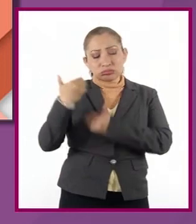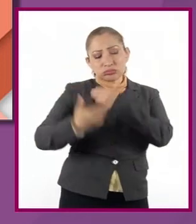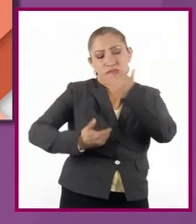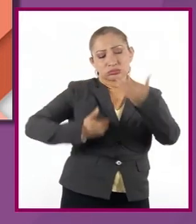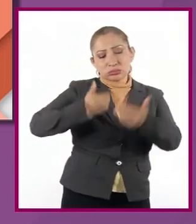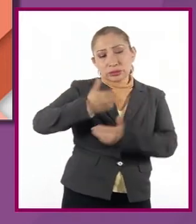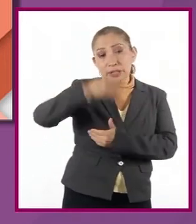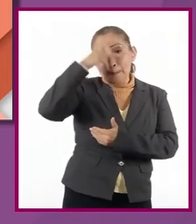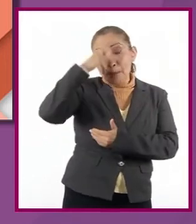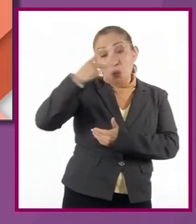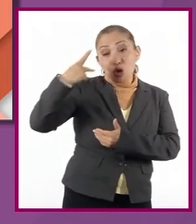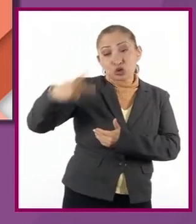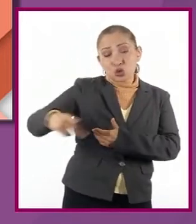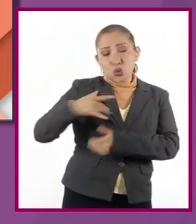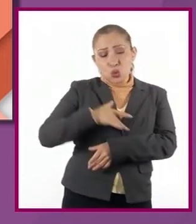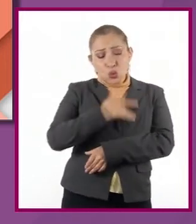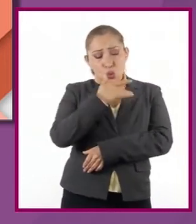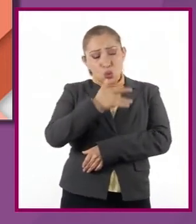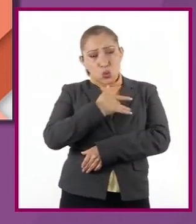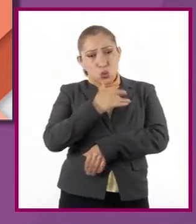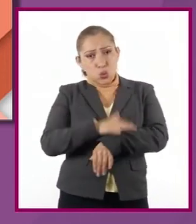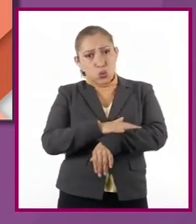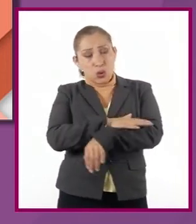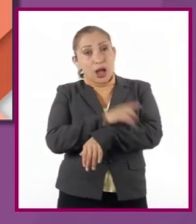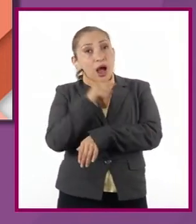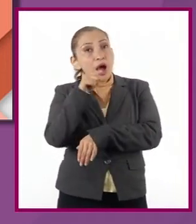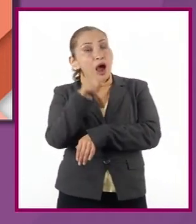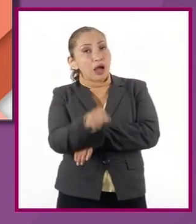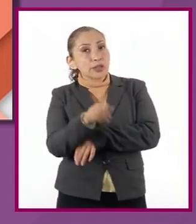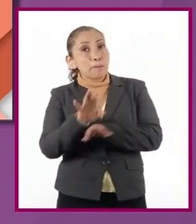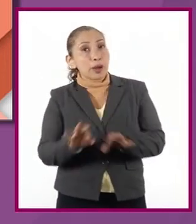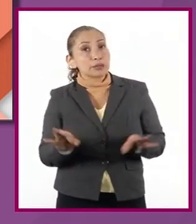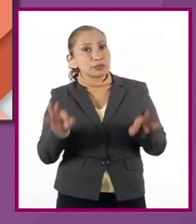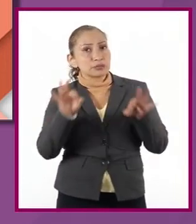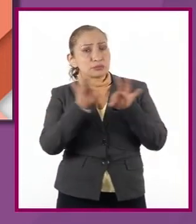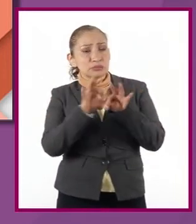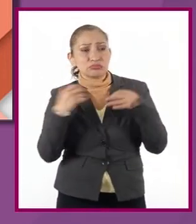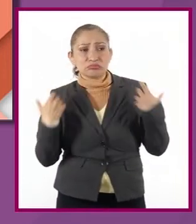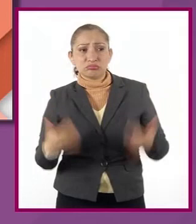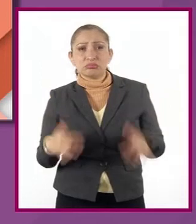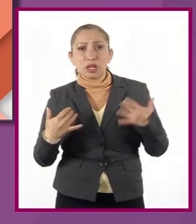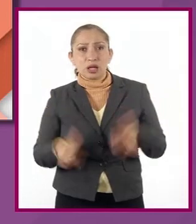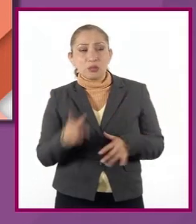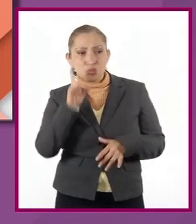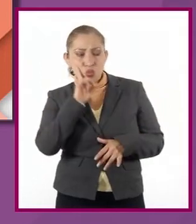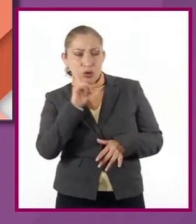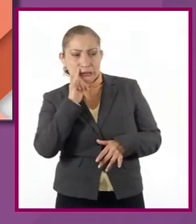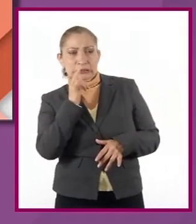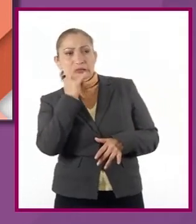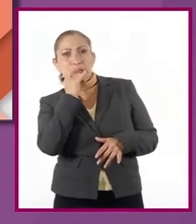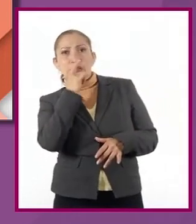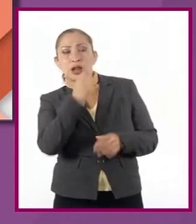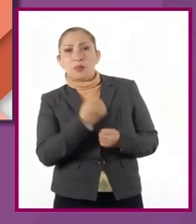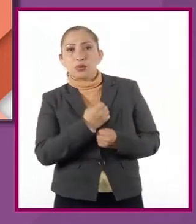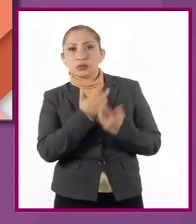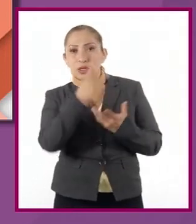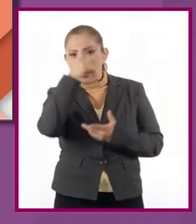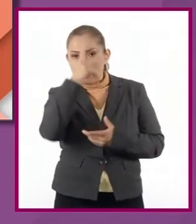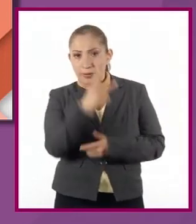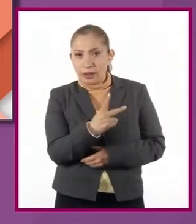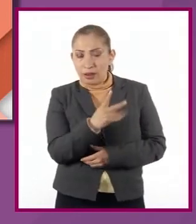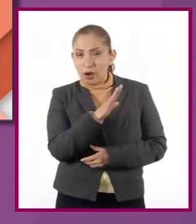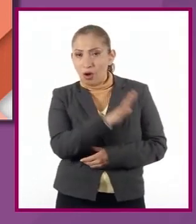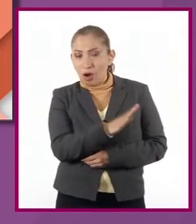nuestro país por su sensibilidad. Fue una de las más inusitadas y polémicas figuras de la poesía